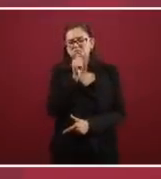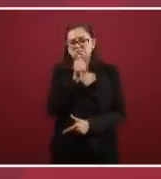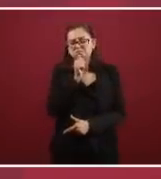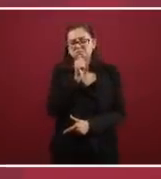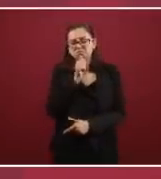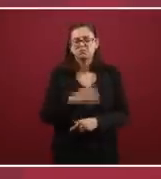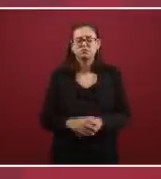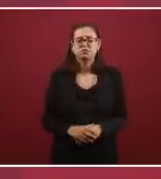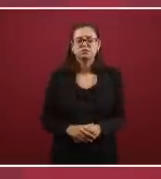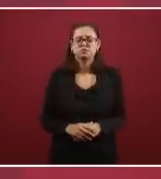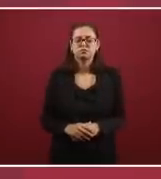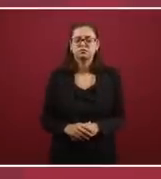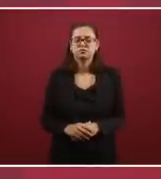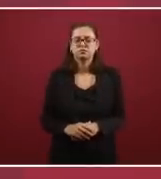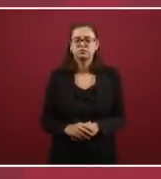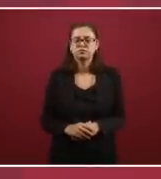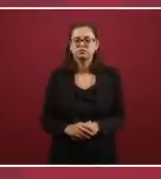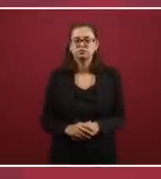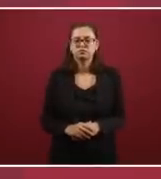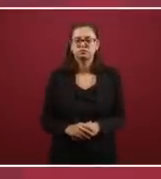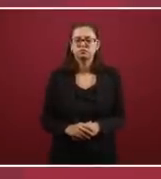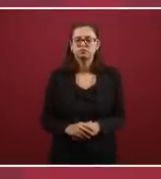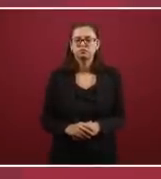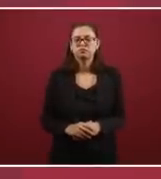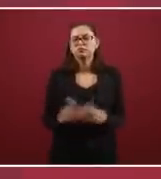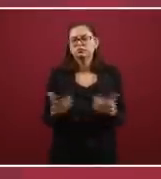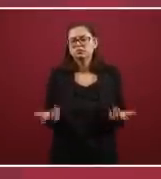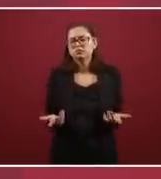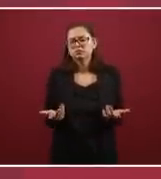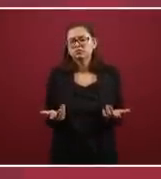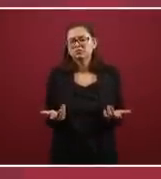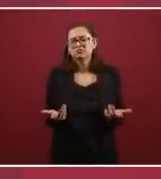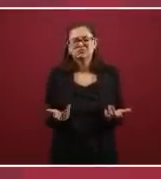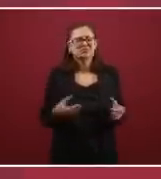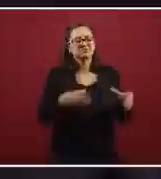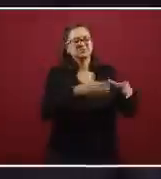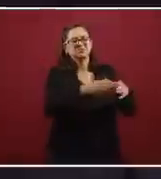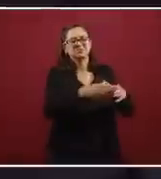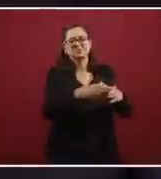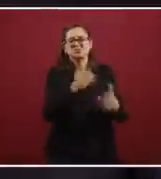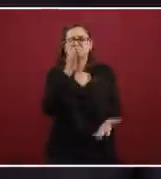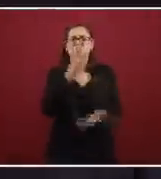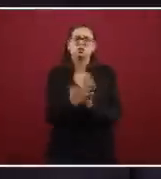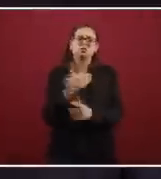Y lo que hay, pues, son cuestionamientos, son críticas, pero